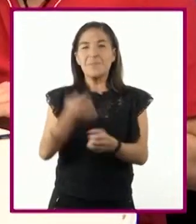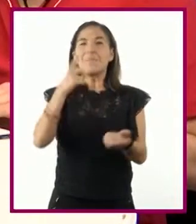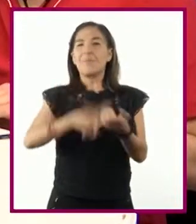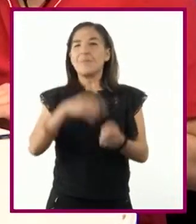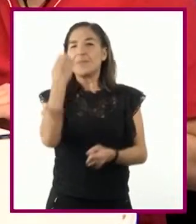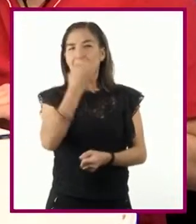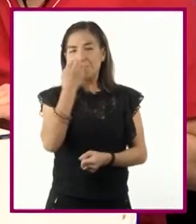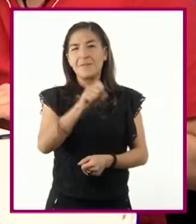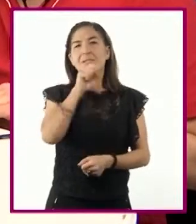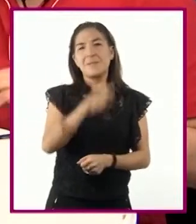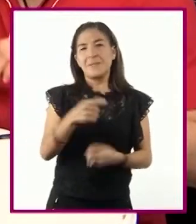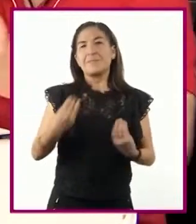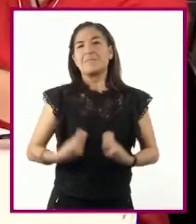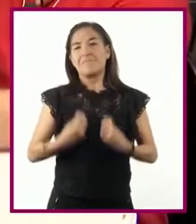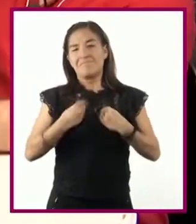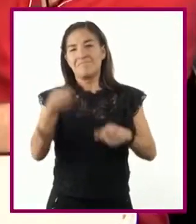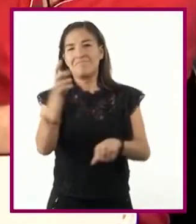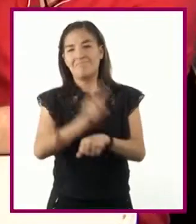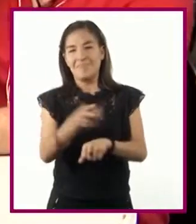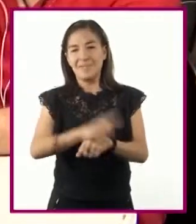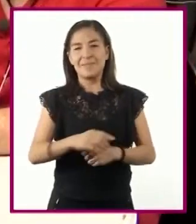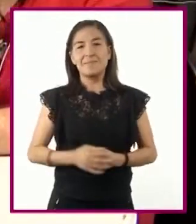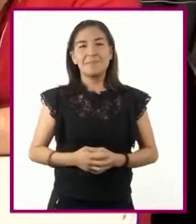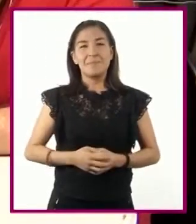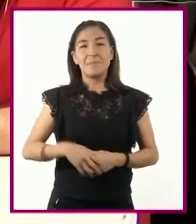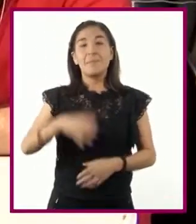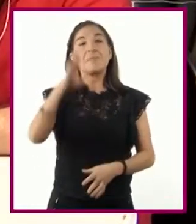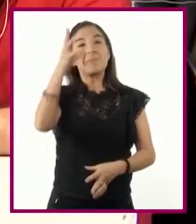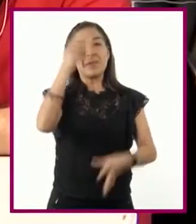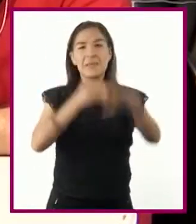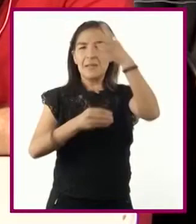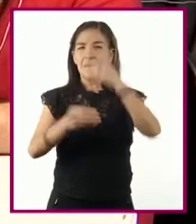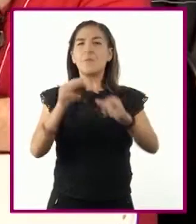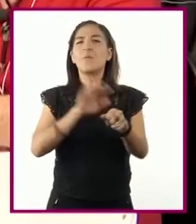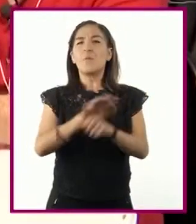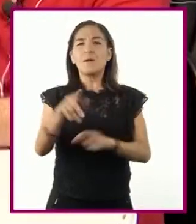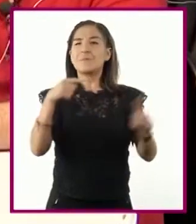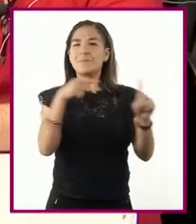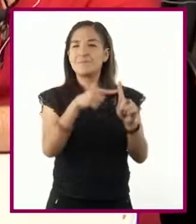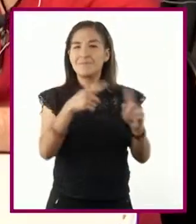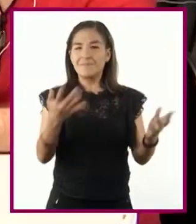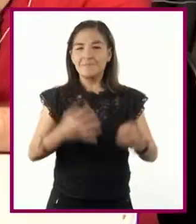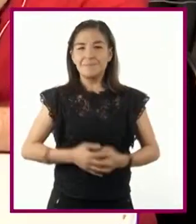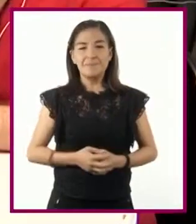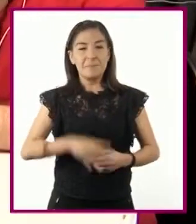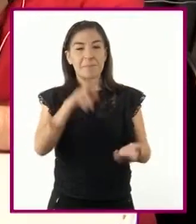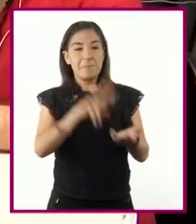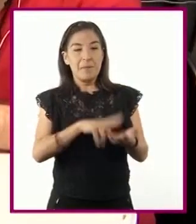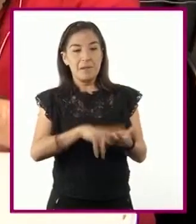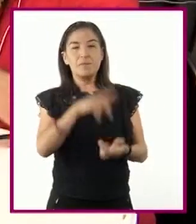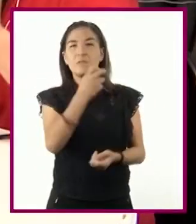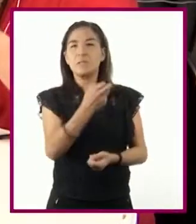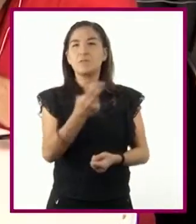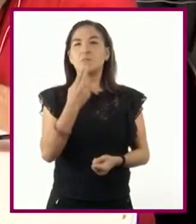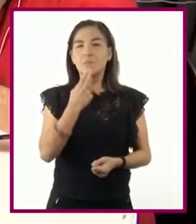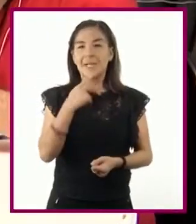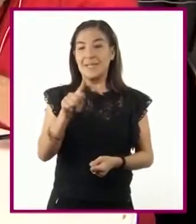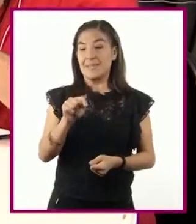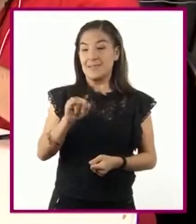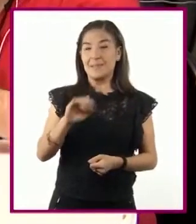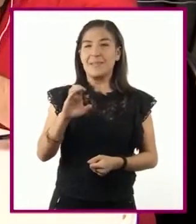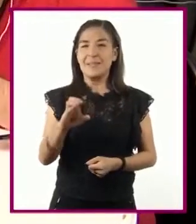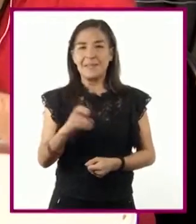escolares y en nuestra vida diaria. El aprendizaje esperado es: valora la utilidad de las